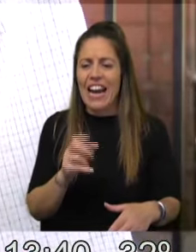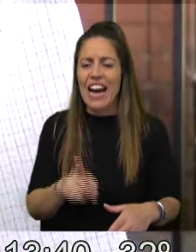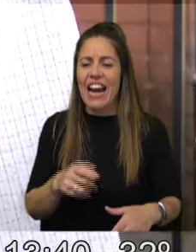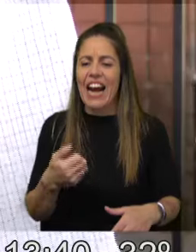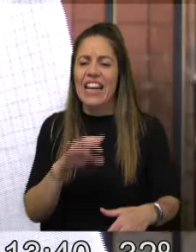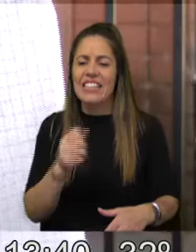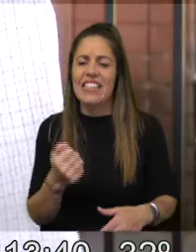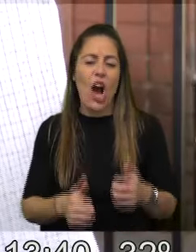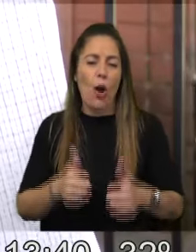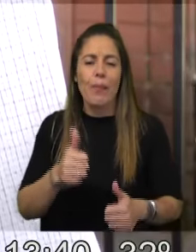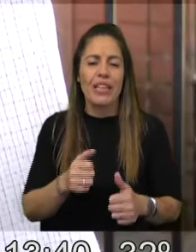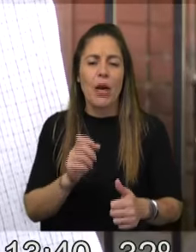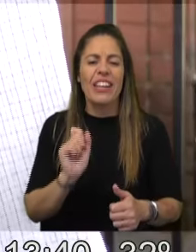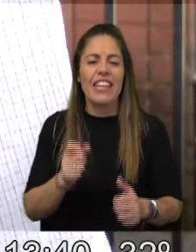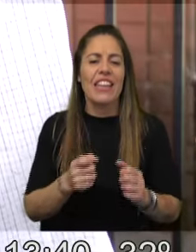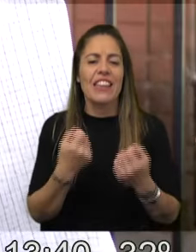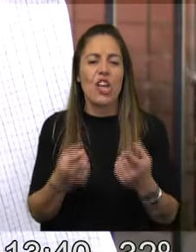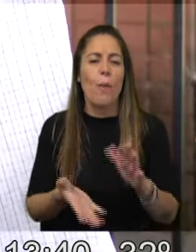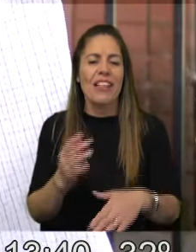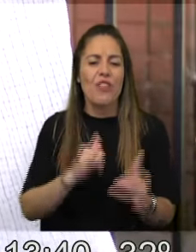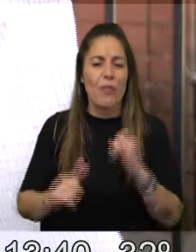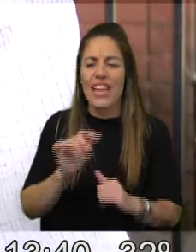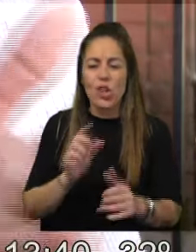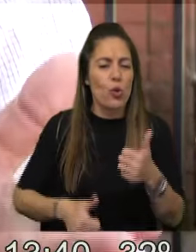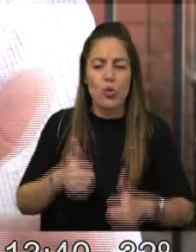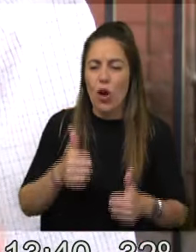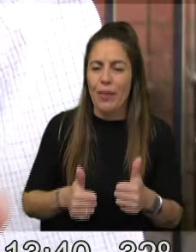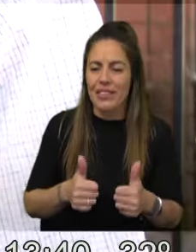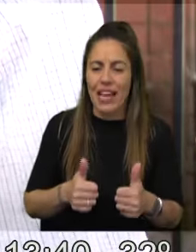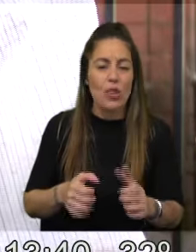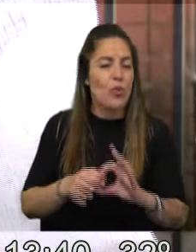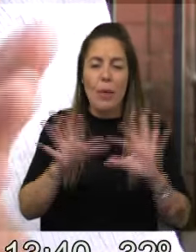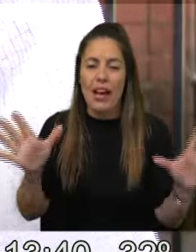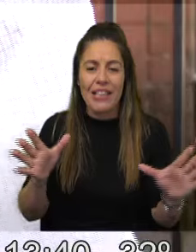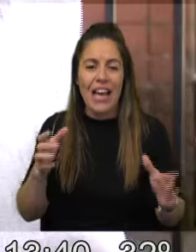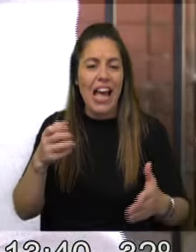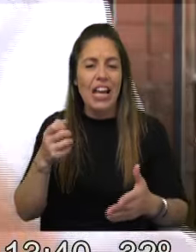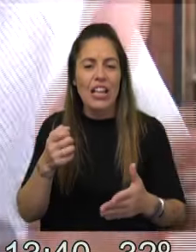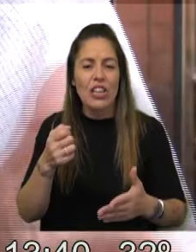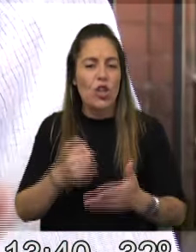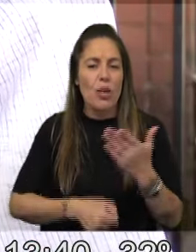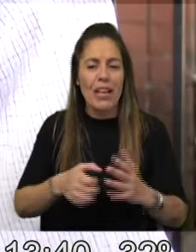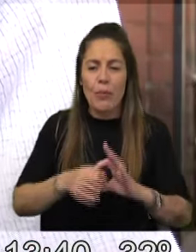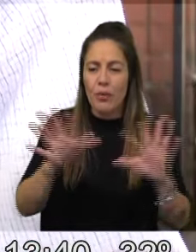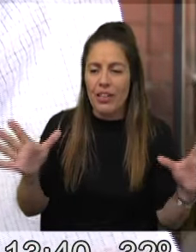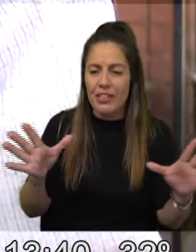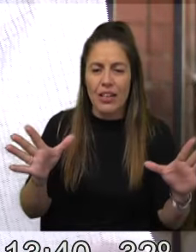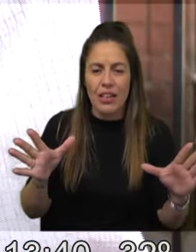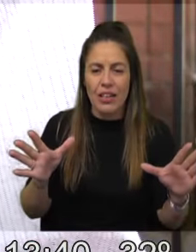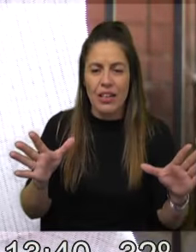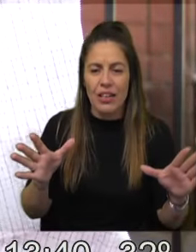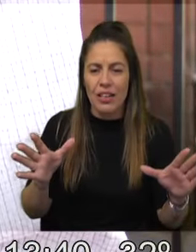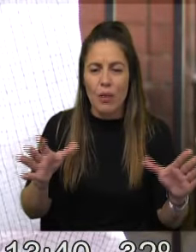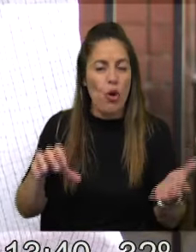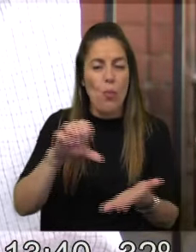una competencia, esto es la democracia. Esto se pelea por la democracia, por un país, por una igualdad de oportunidades. Entonces,